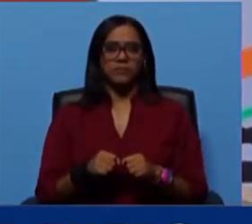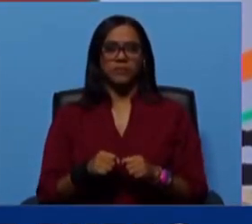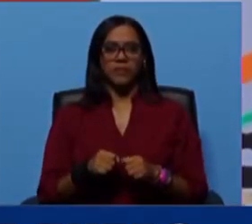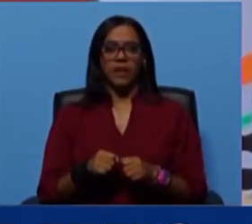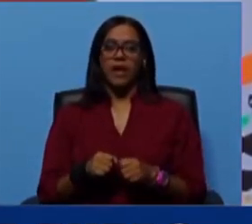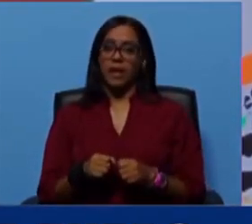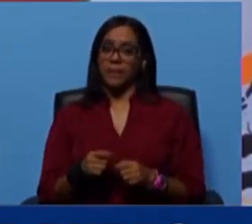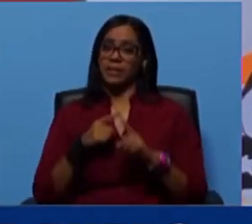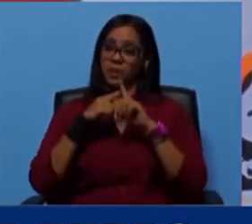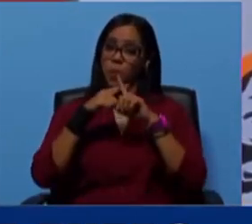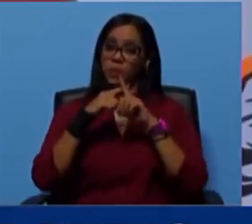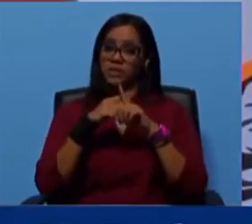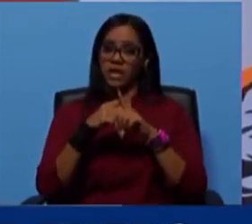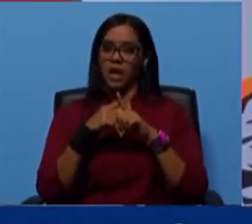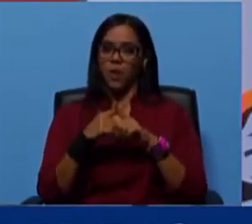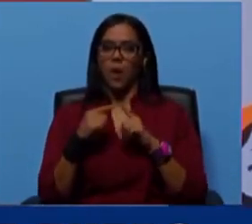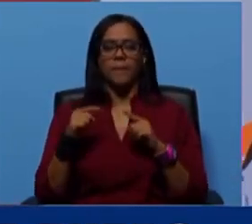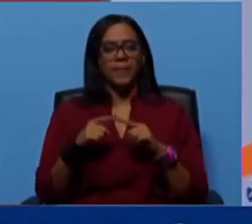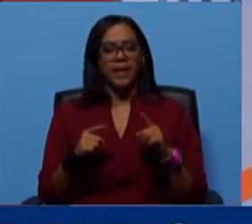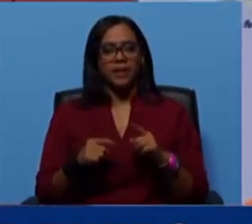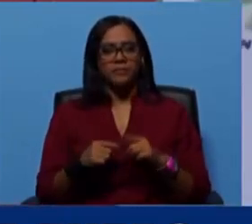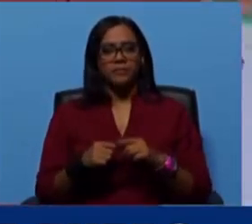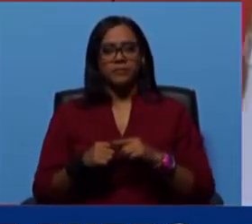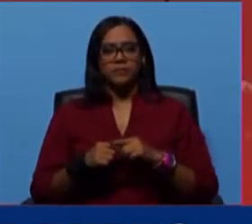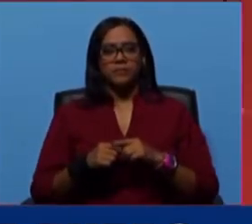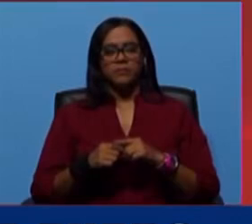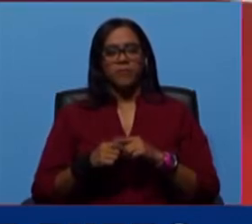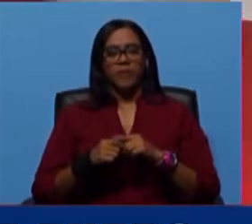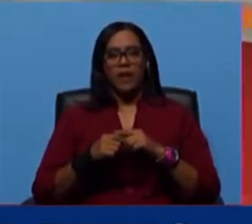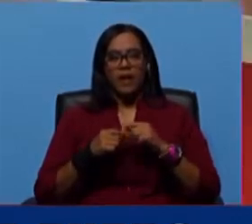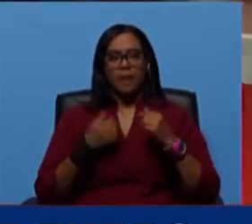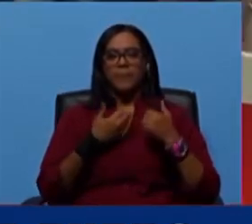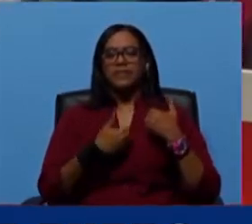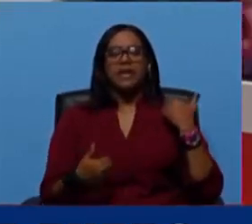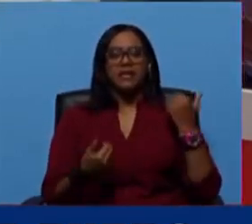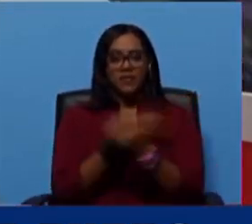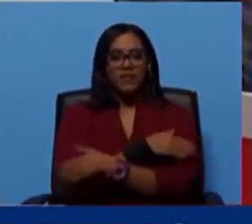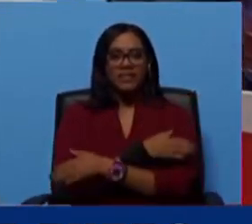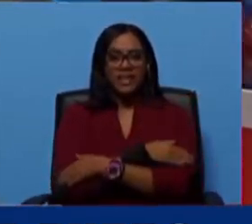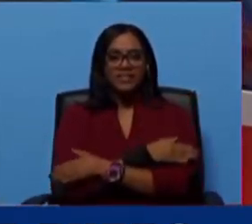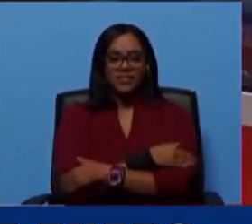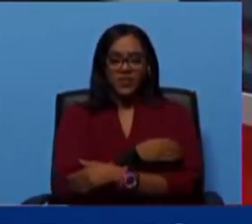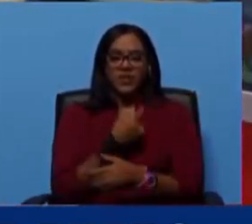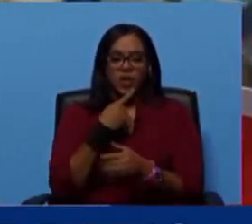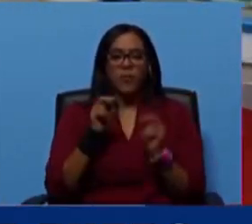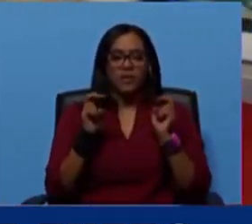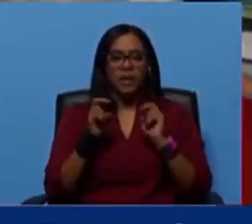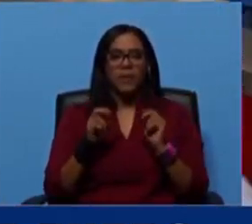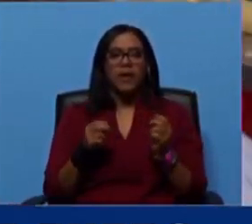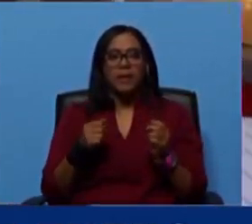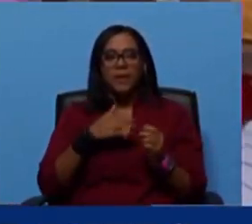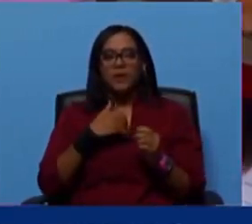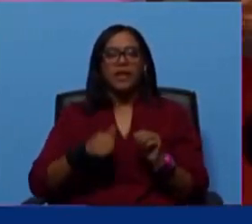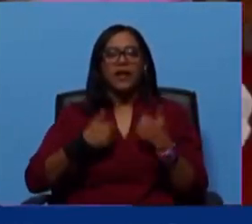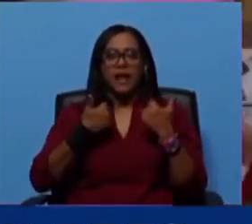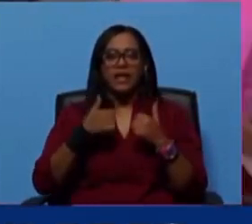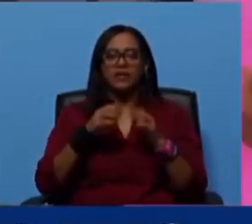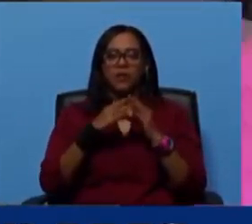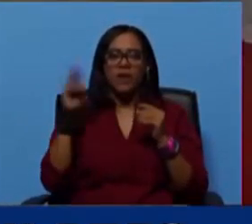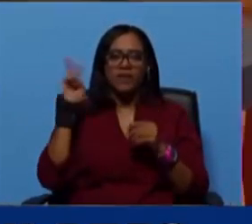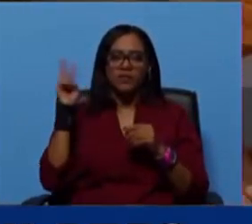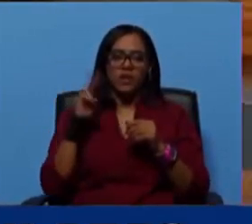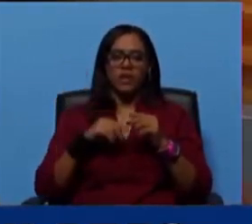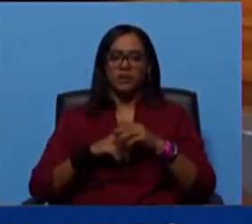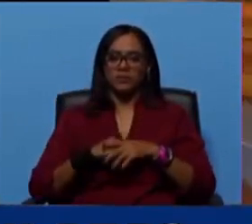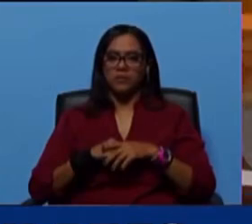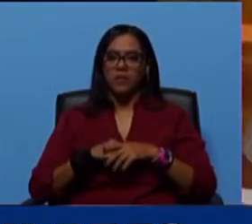bastante positivo, ¿no? Pero el presidente te felicitó y te dijo, no, muy bien el tema de las bodegas, pero quiero que haya bodegas en todo el país. Todo el país.